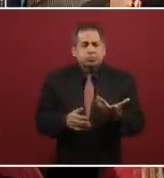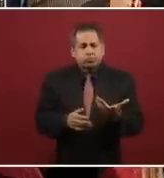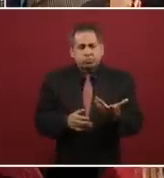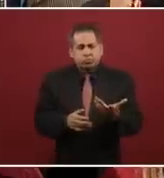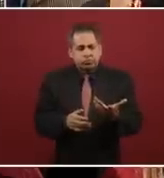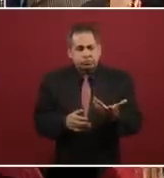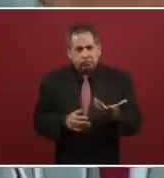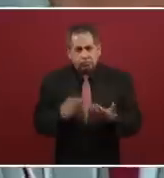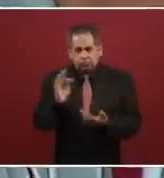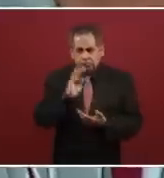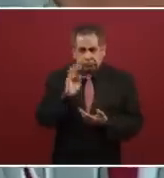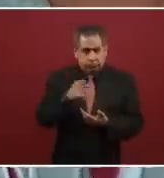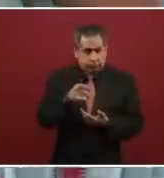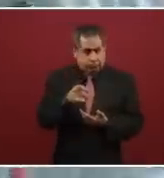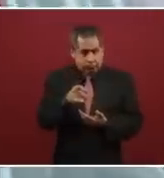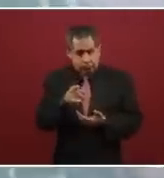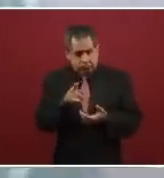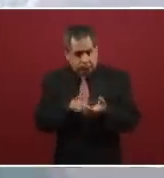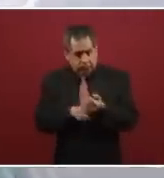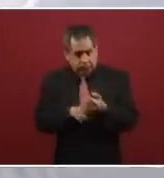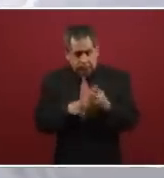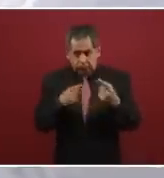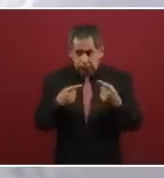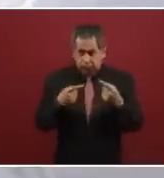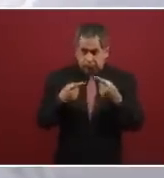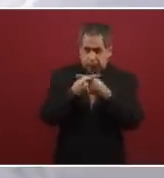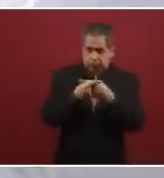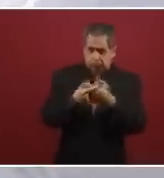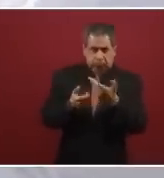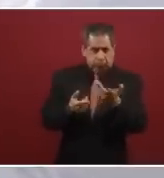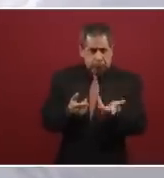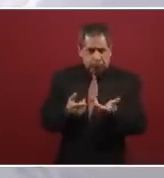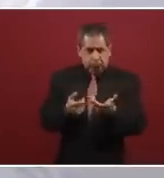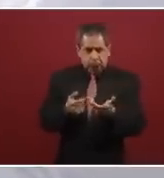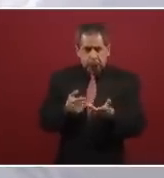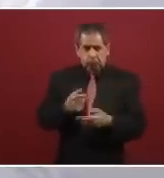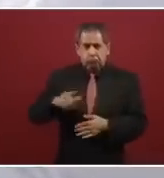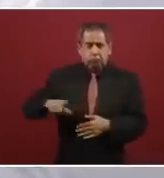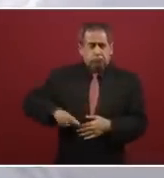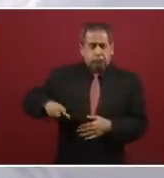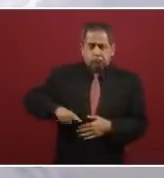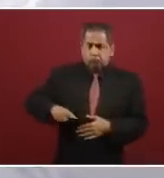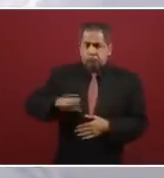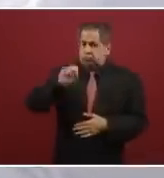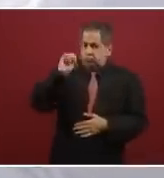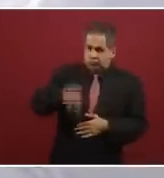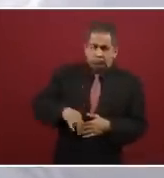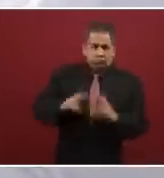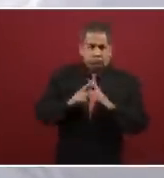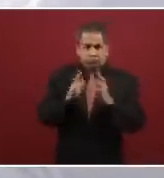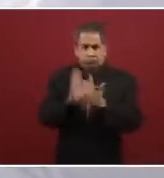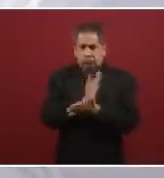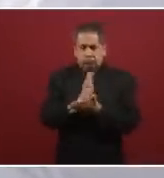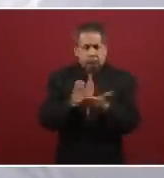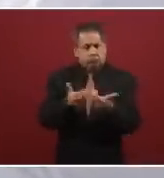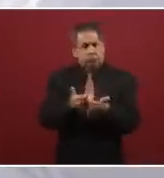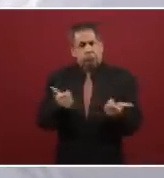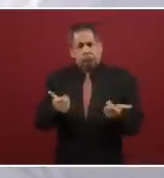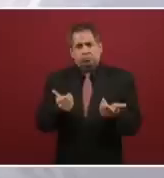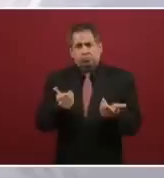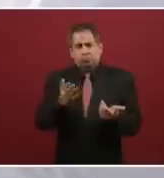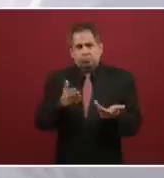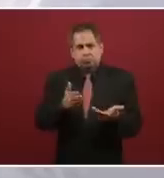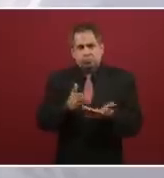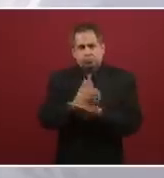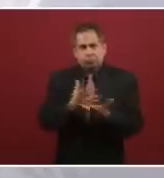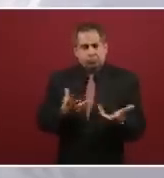esto no interviene con el principio de Estado laico, y si en caso de que intervenga,